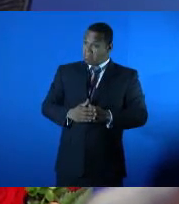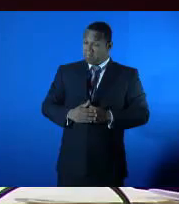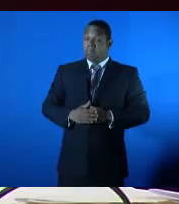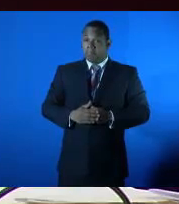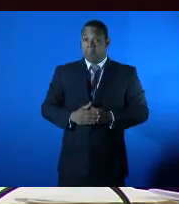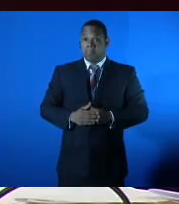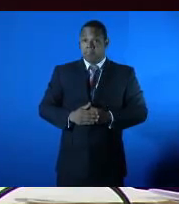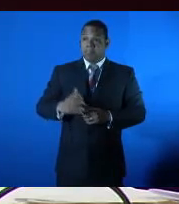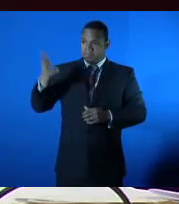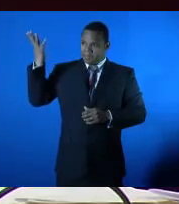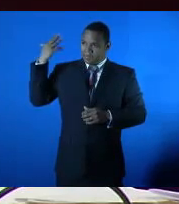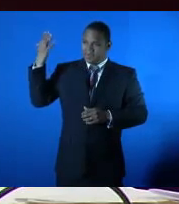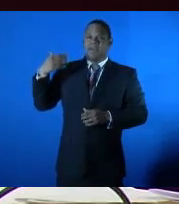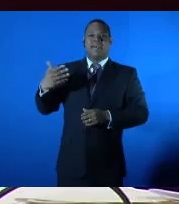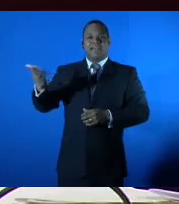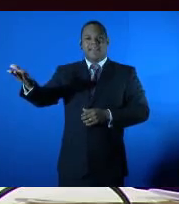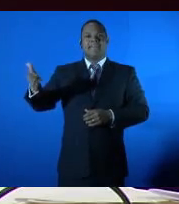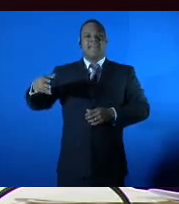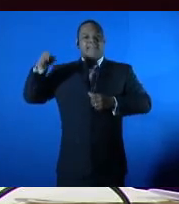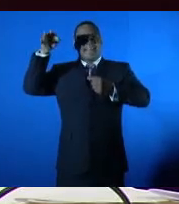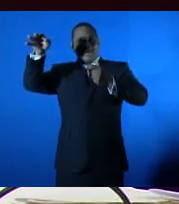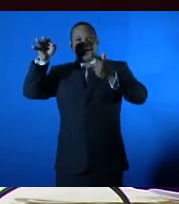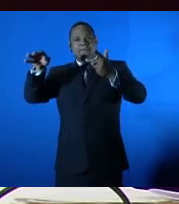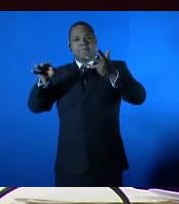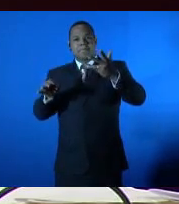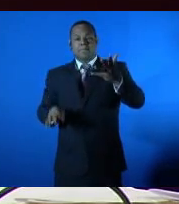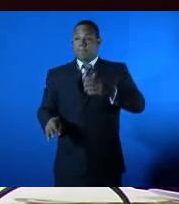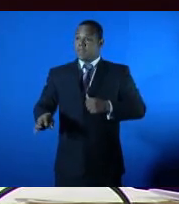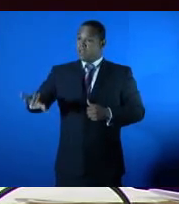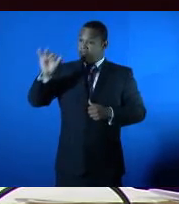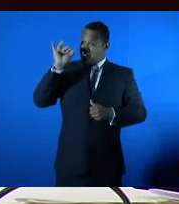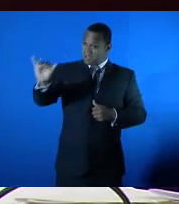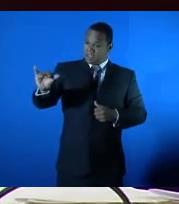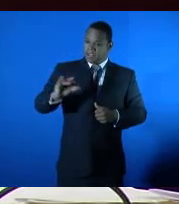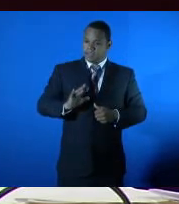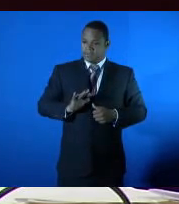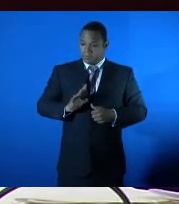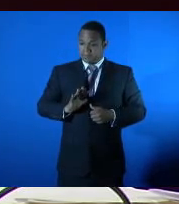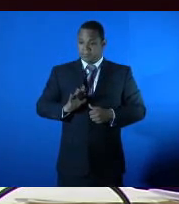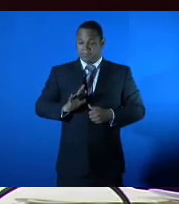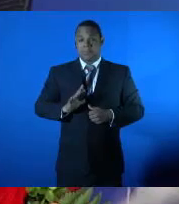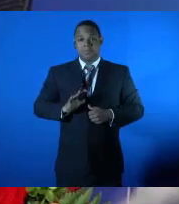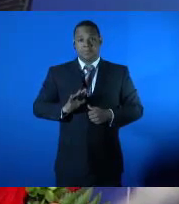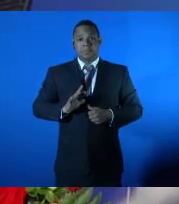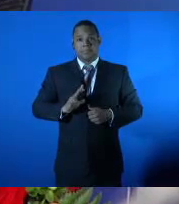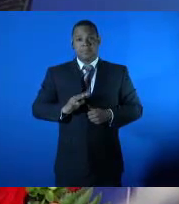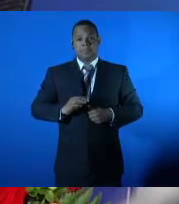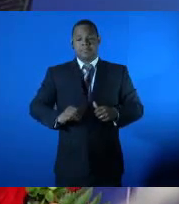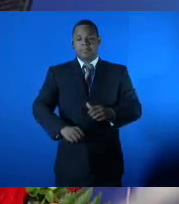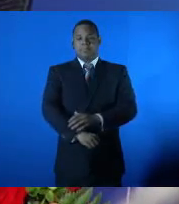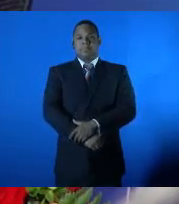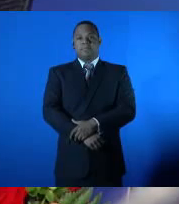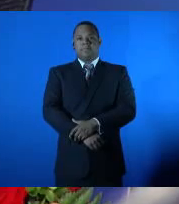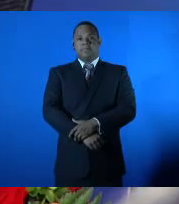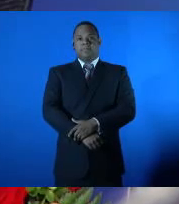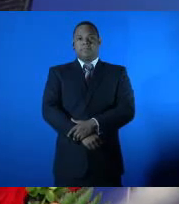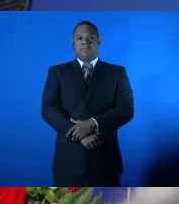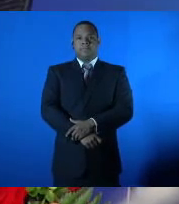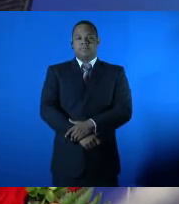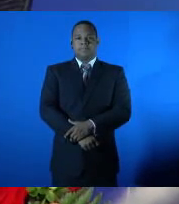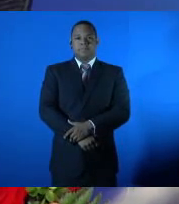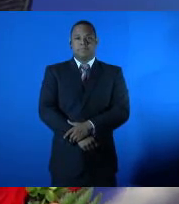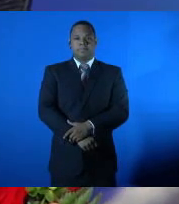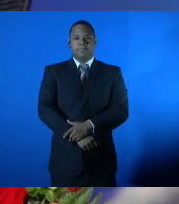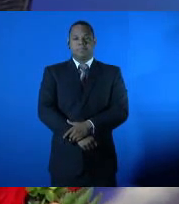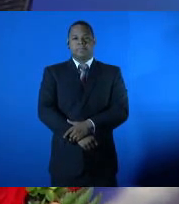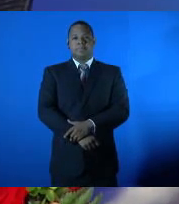que estas son las cualidades y los logros que, de hecho, están impulsando hacia